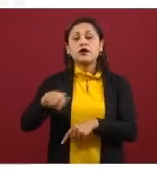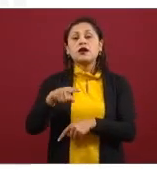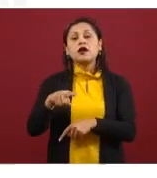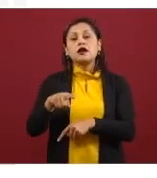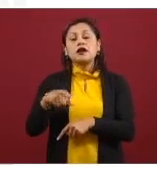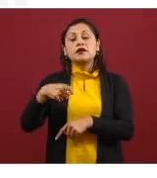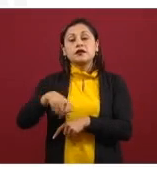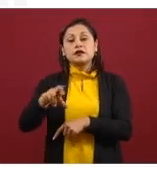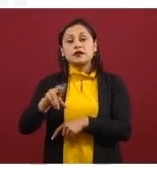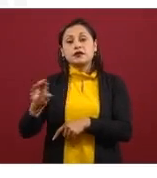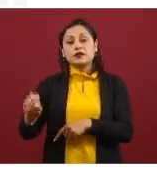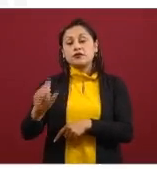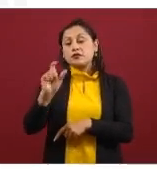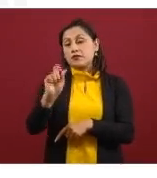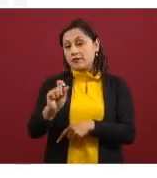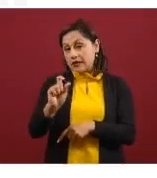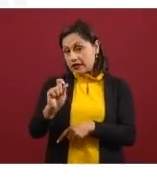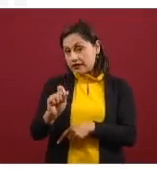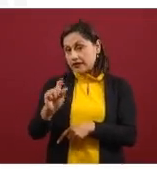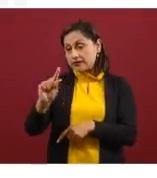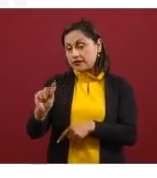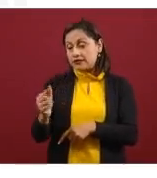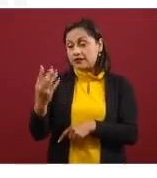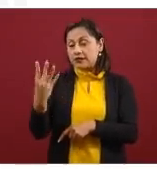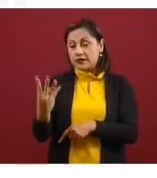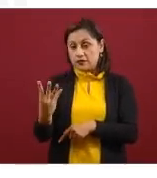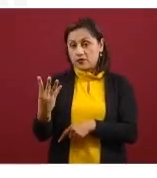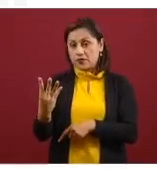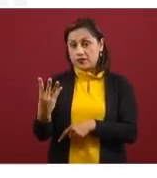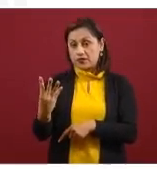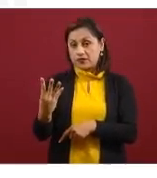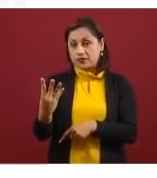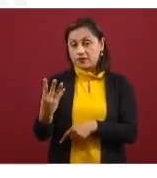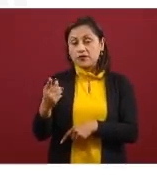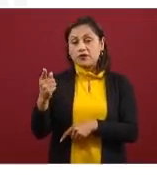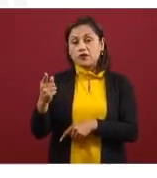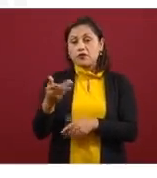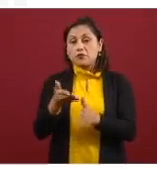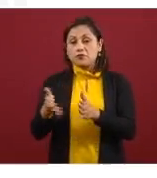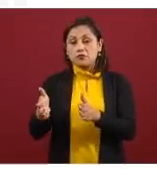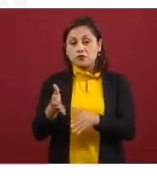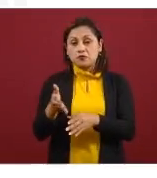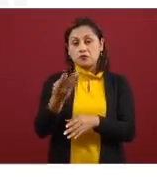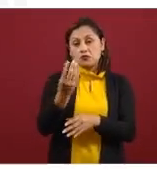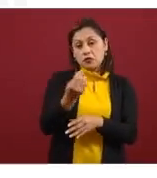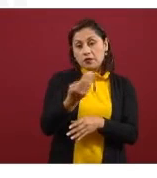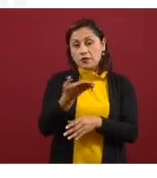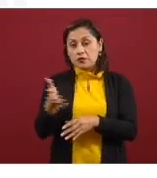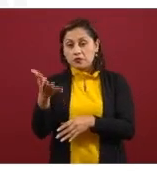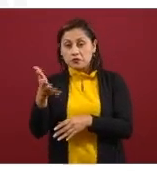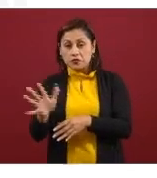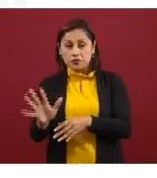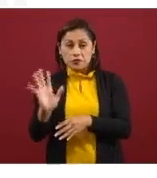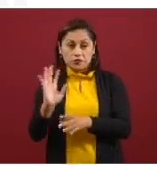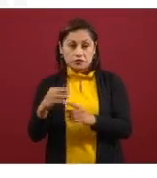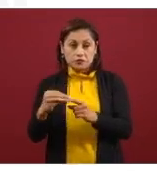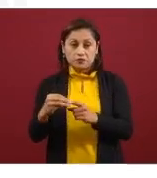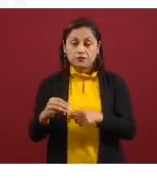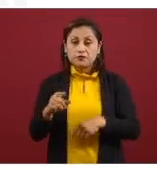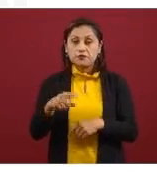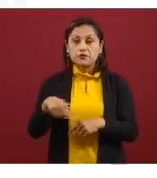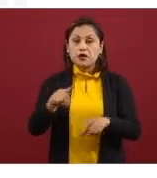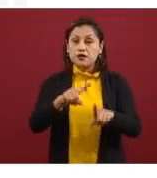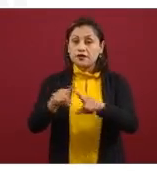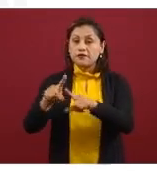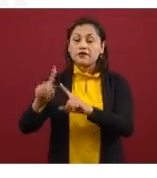a 20.74 por kilo, un margen de 9 pesos con 10 centavos. Ahí varios expolíticos que